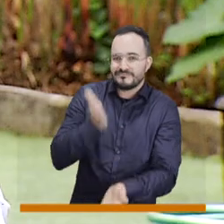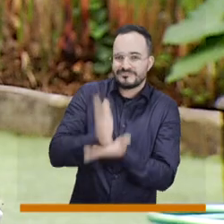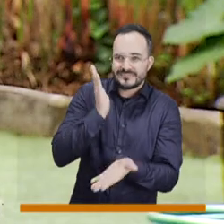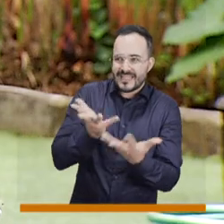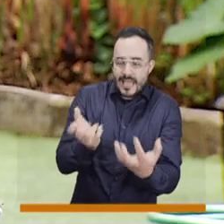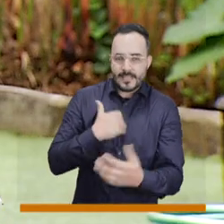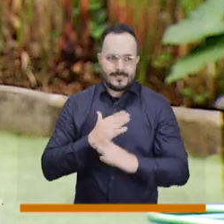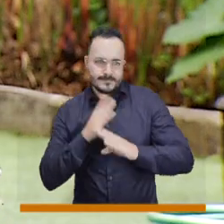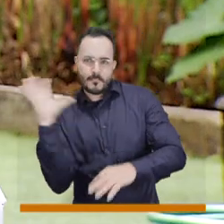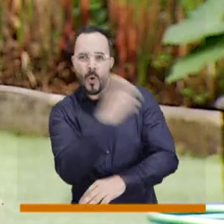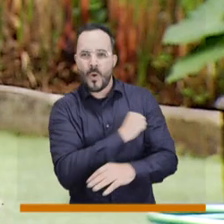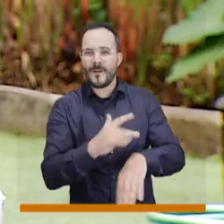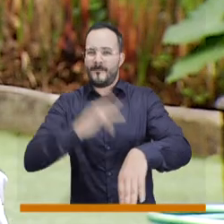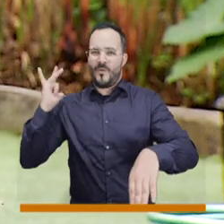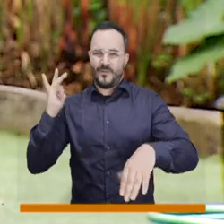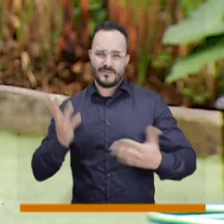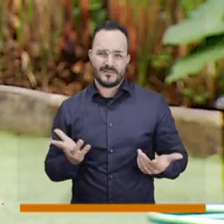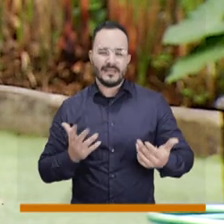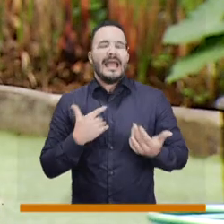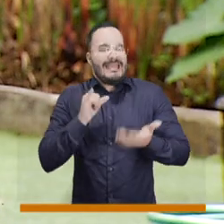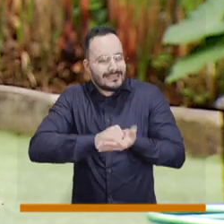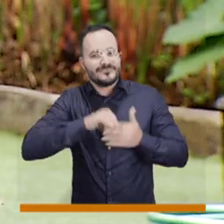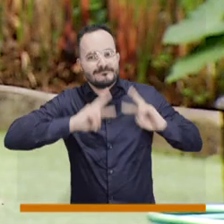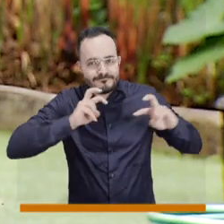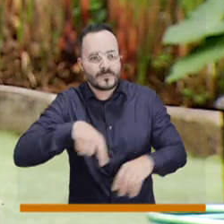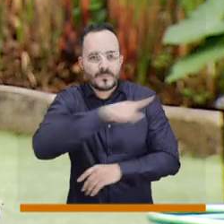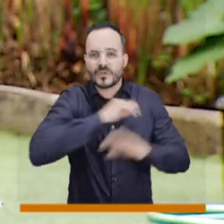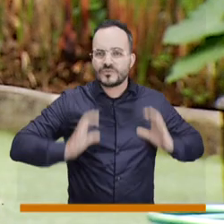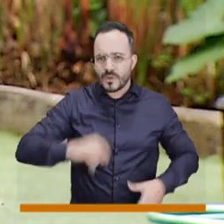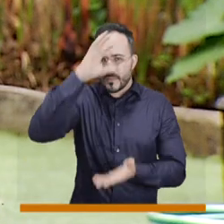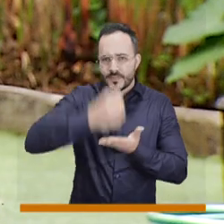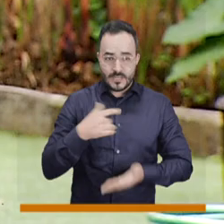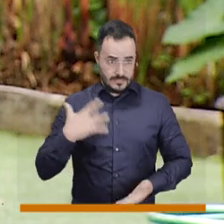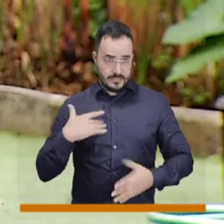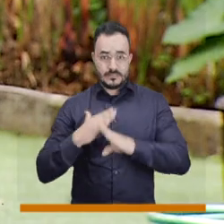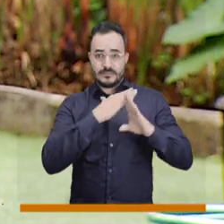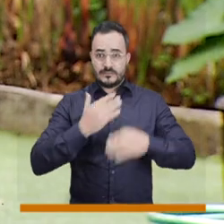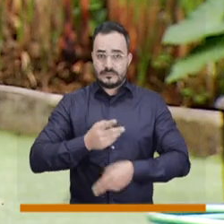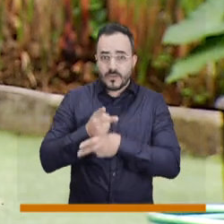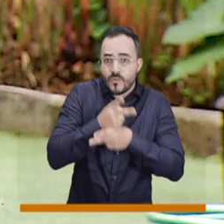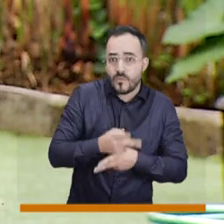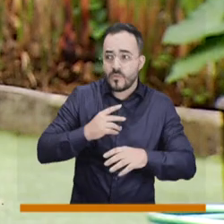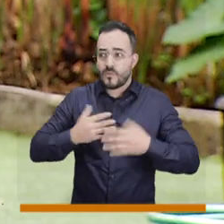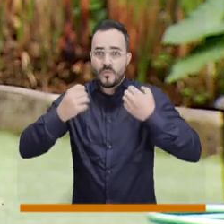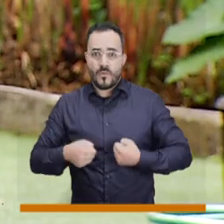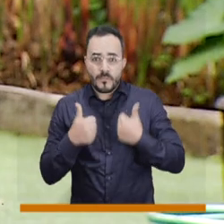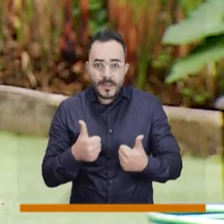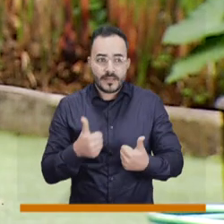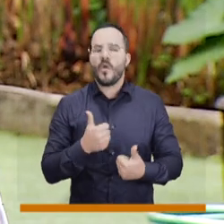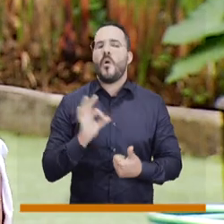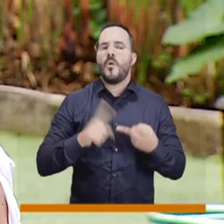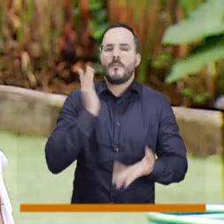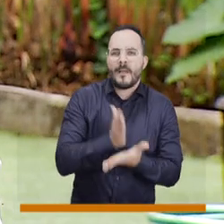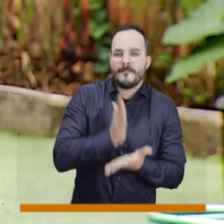en la ciudad de Medellín. Vocación y saber identificar con el ciudadano, irle a preguntar al ciudadano qué es lo que siente con respecto a la